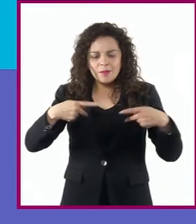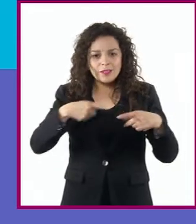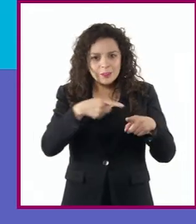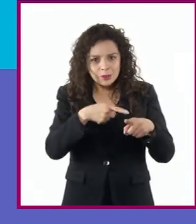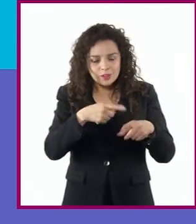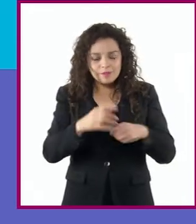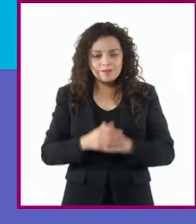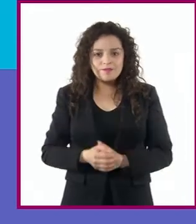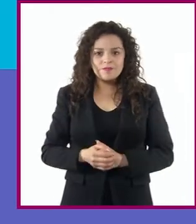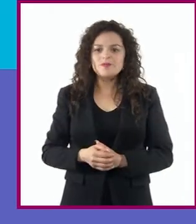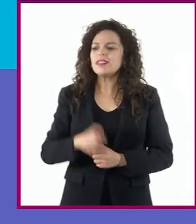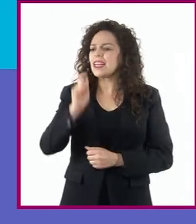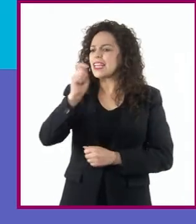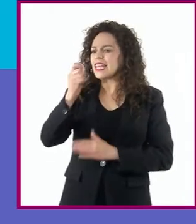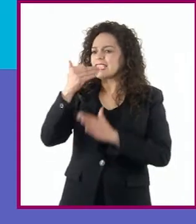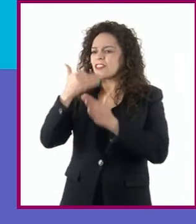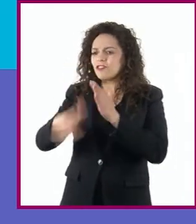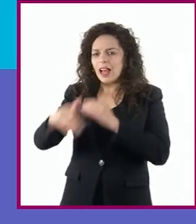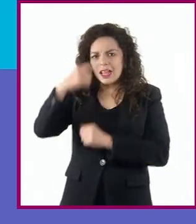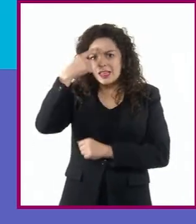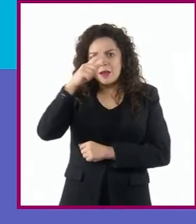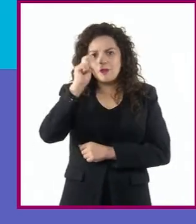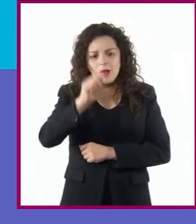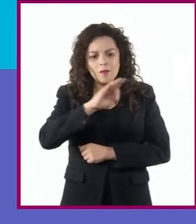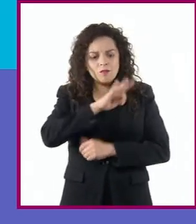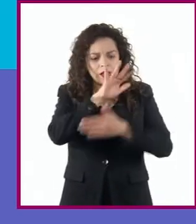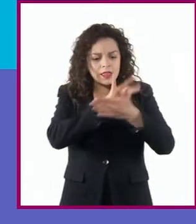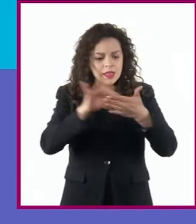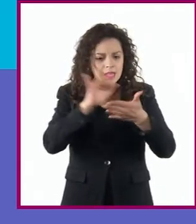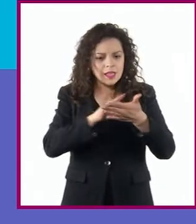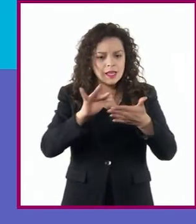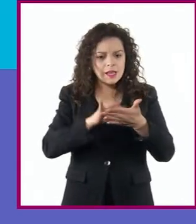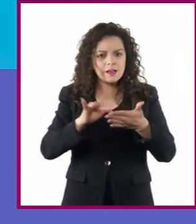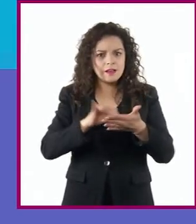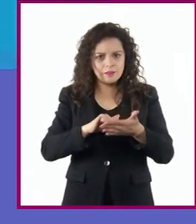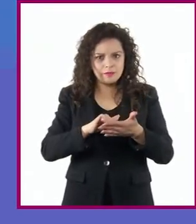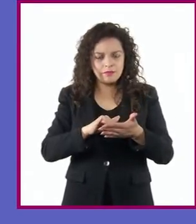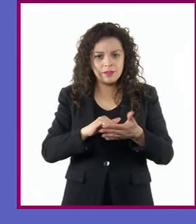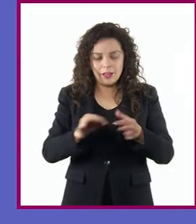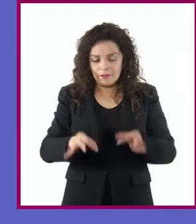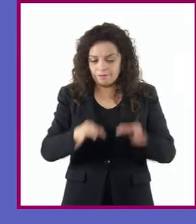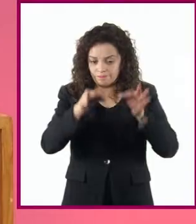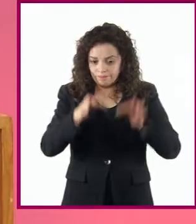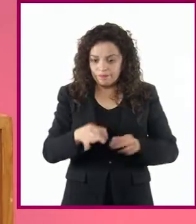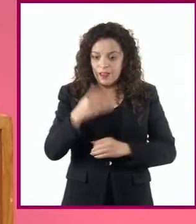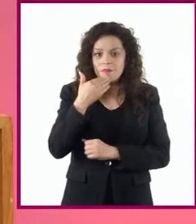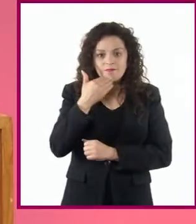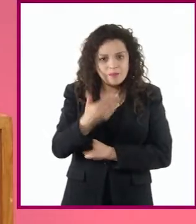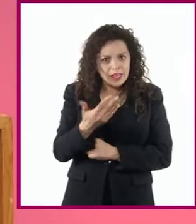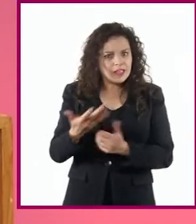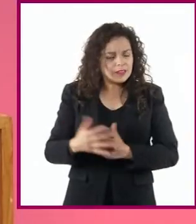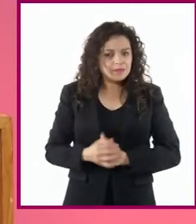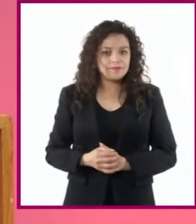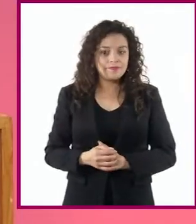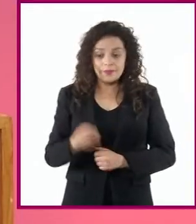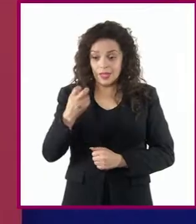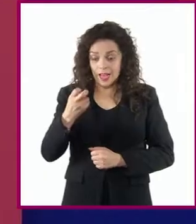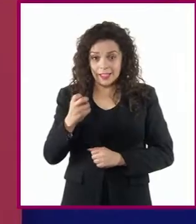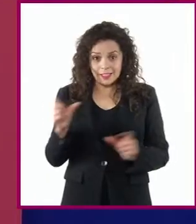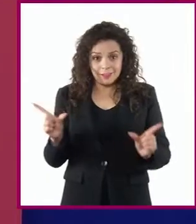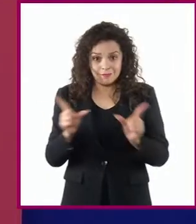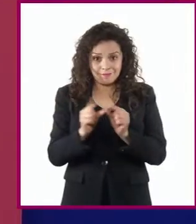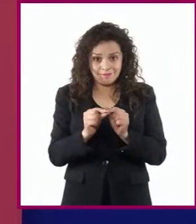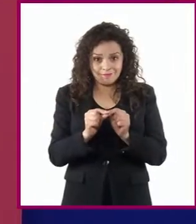a la adaptación para que pudiéramos hacer su lectura en atril de forma correcta? Este pequeño texto será